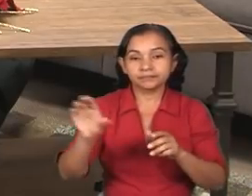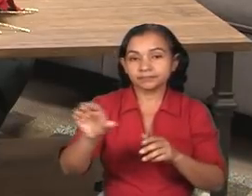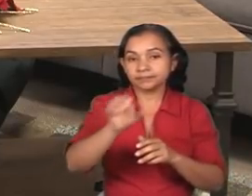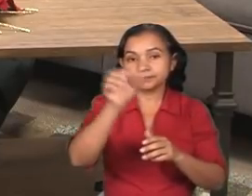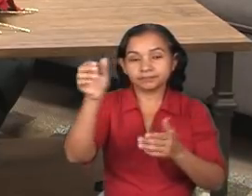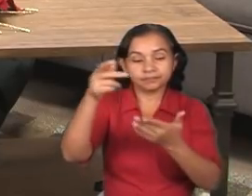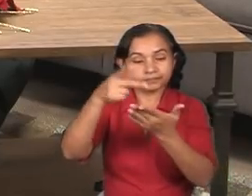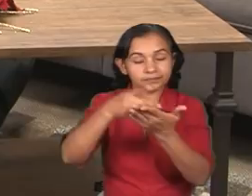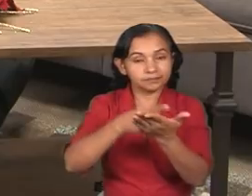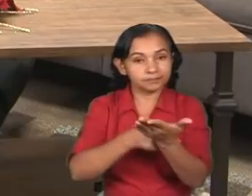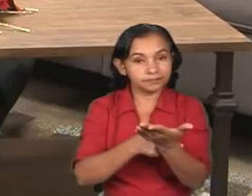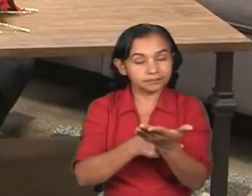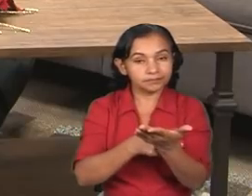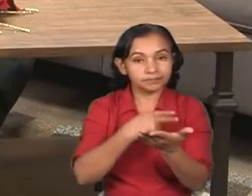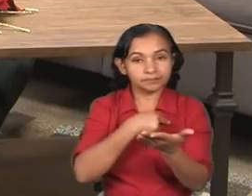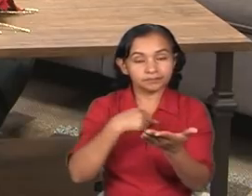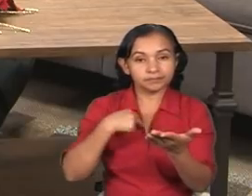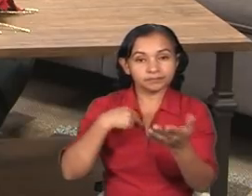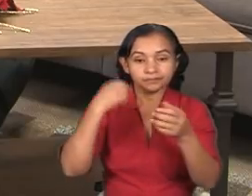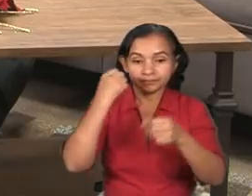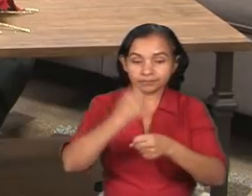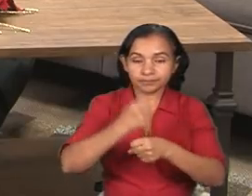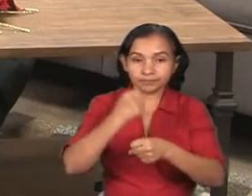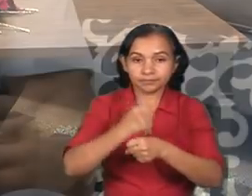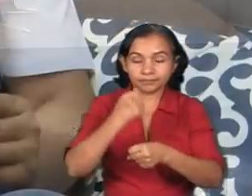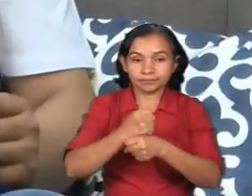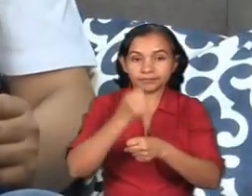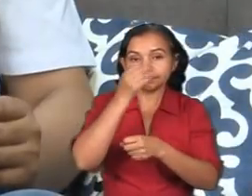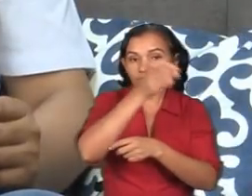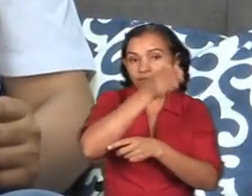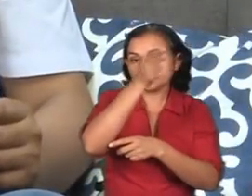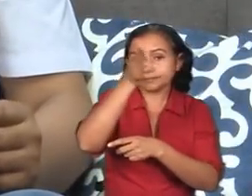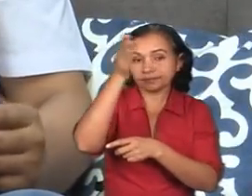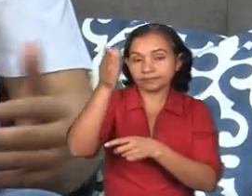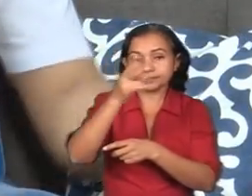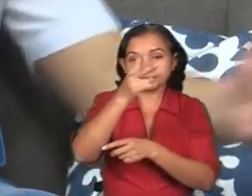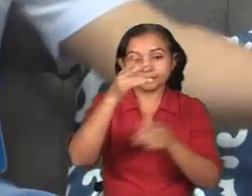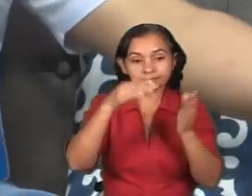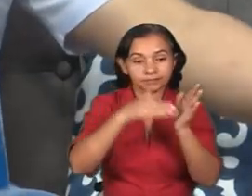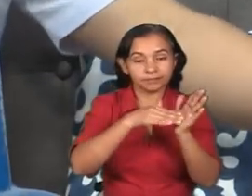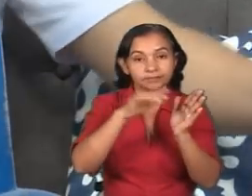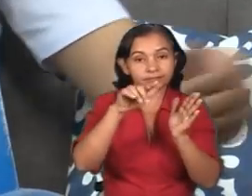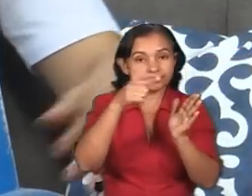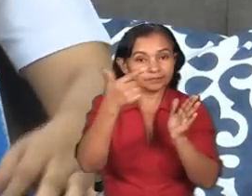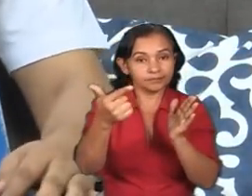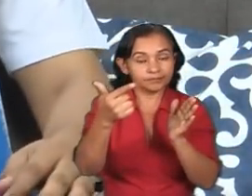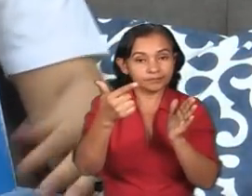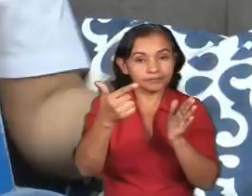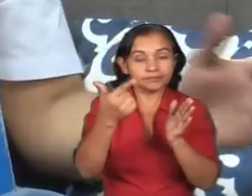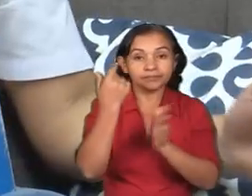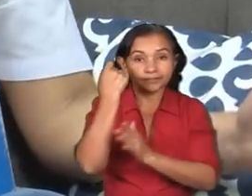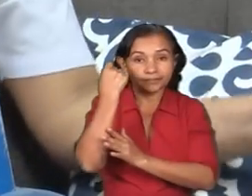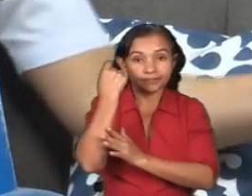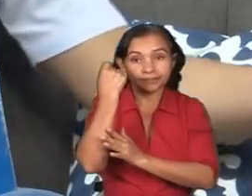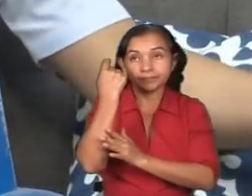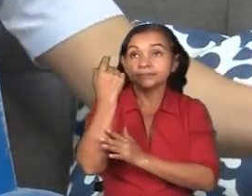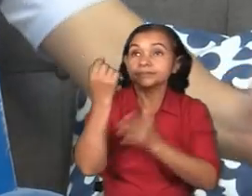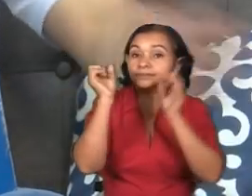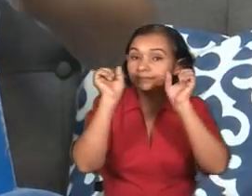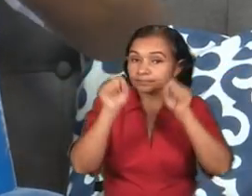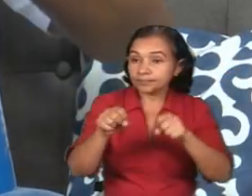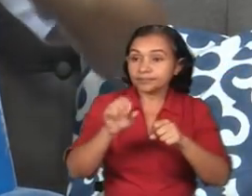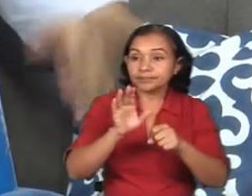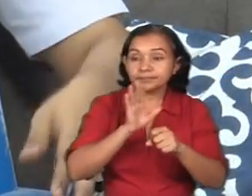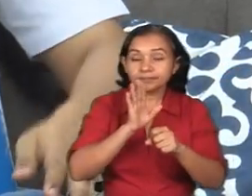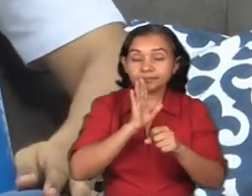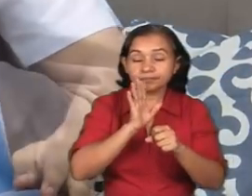proyectos se han logrado ejecutar a partir de las gestiones que se realizan desde el 2007 y que también, pues, entiendo que, podríamos pasar